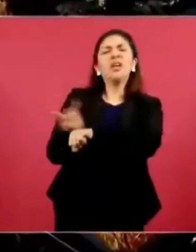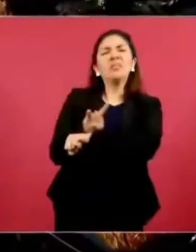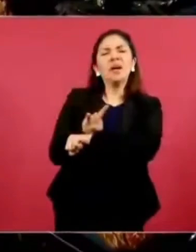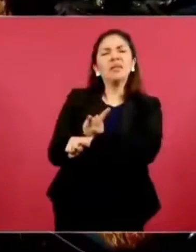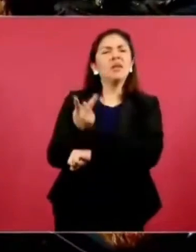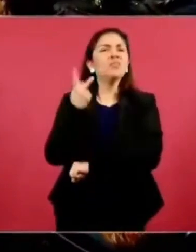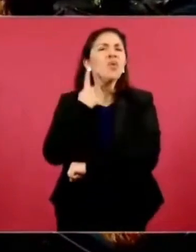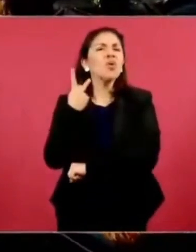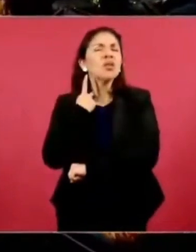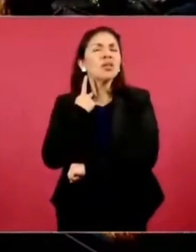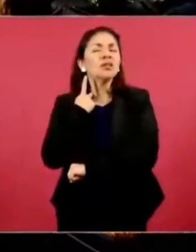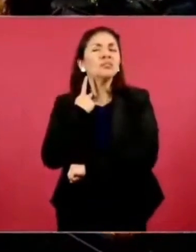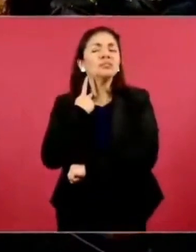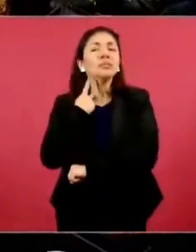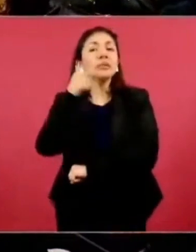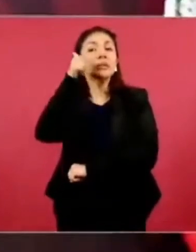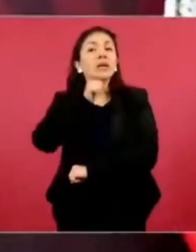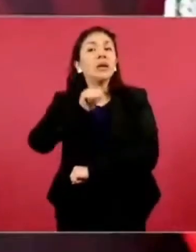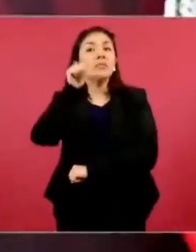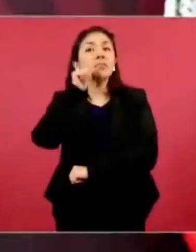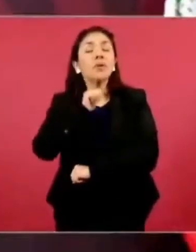Predomina la indefinición.